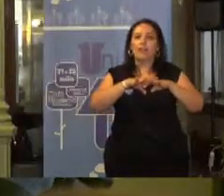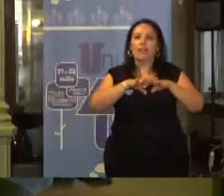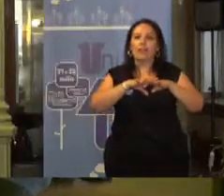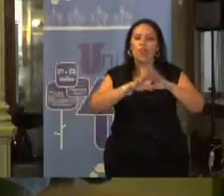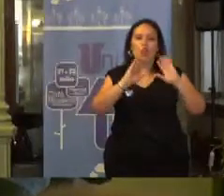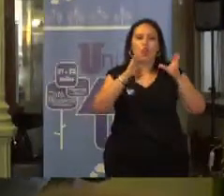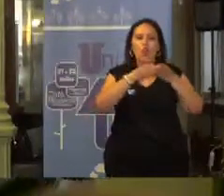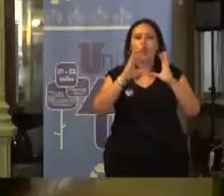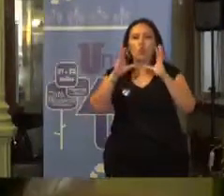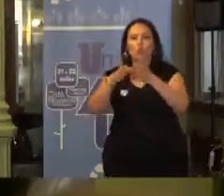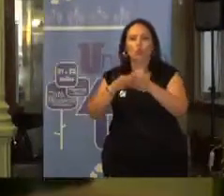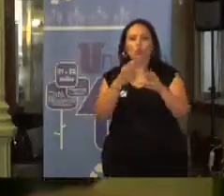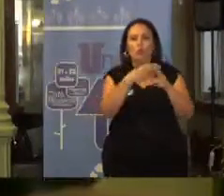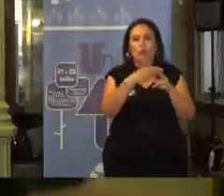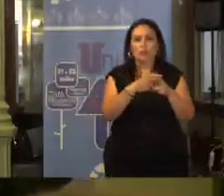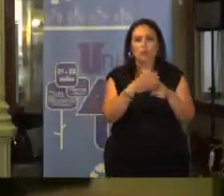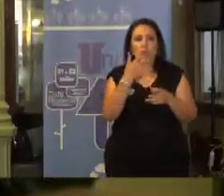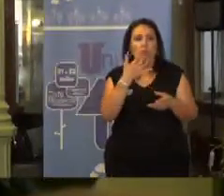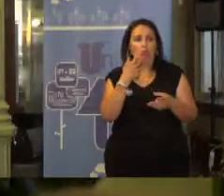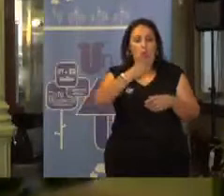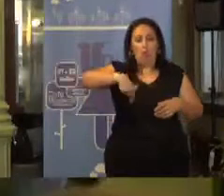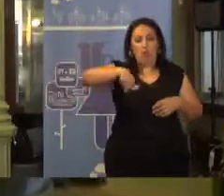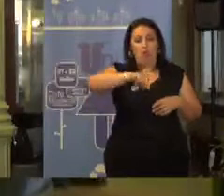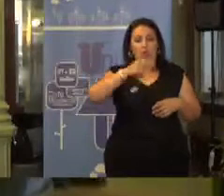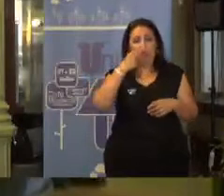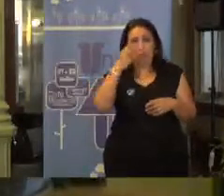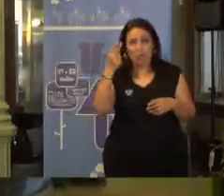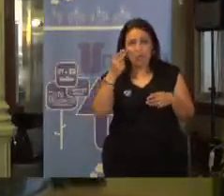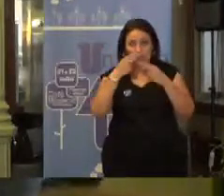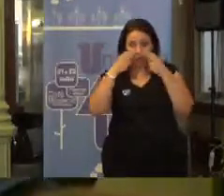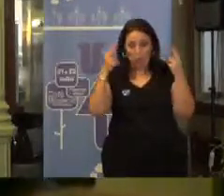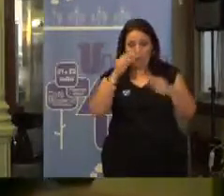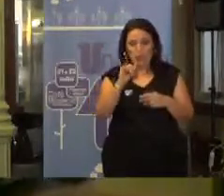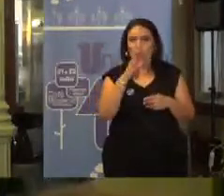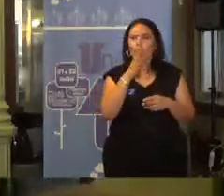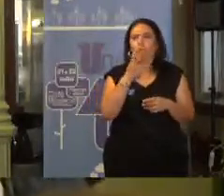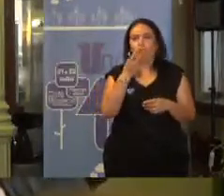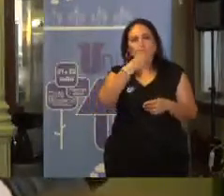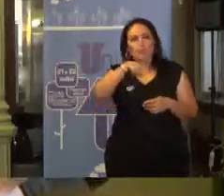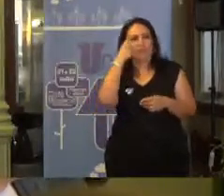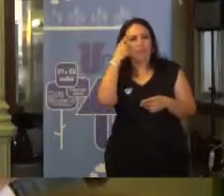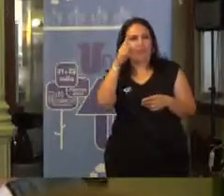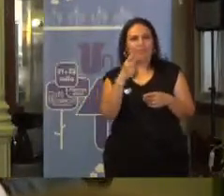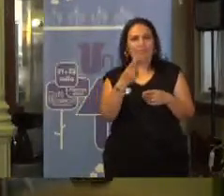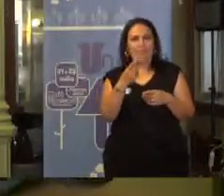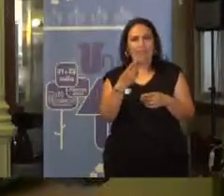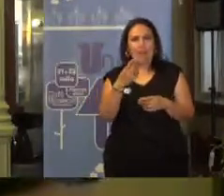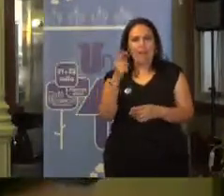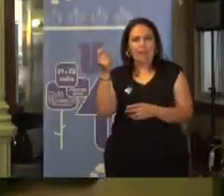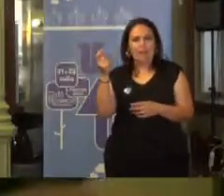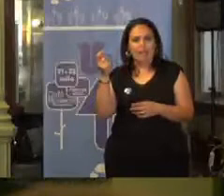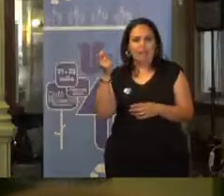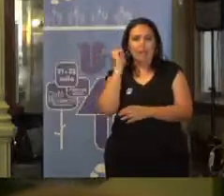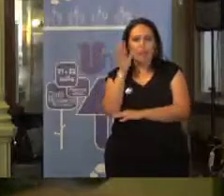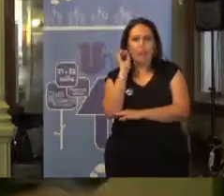non necesariamente nas prazas públicas ou se os mítins que sabedes que son un invento do século XIX, cando a xente